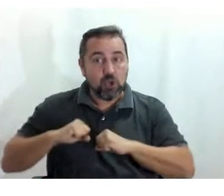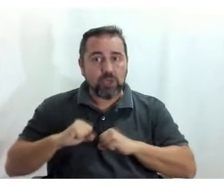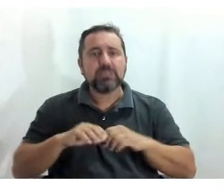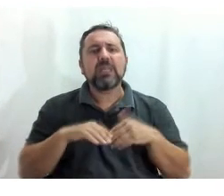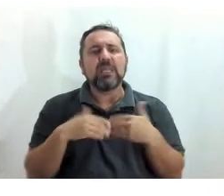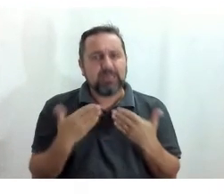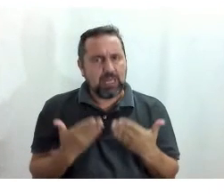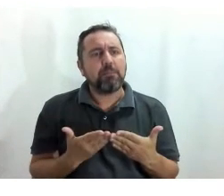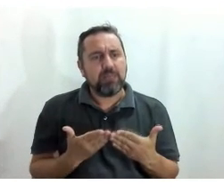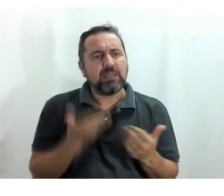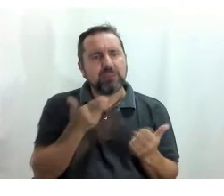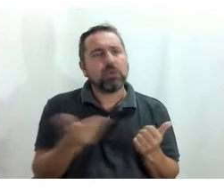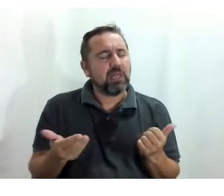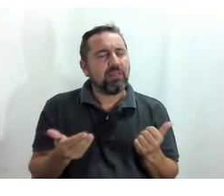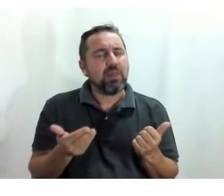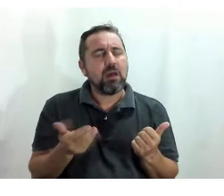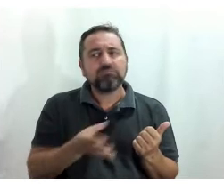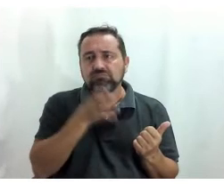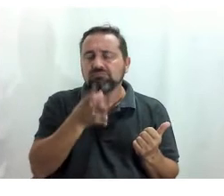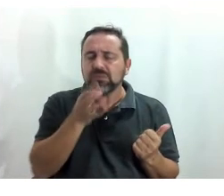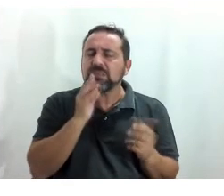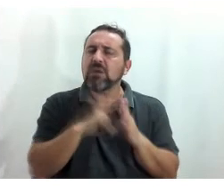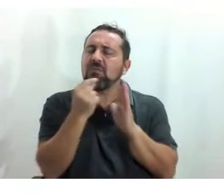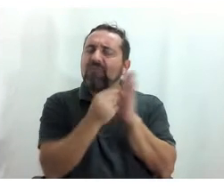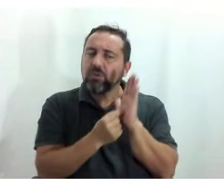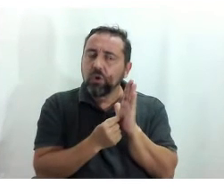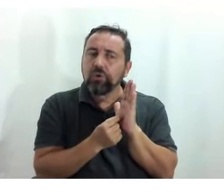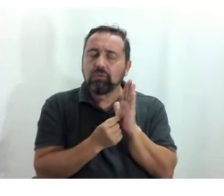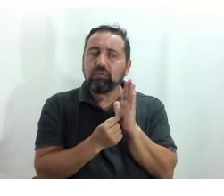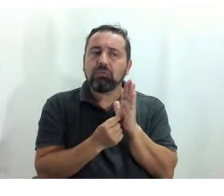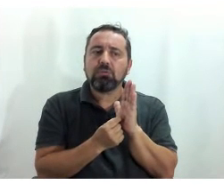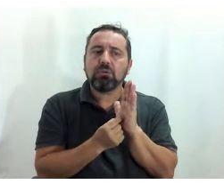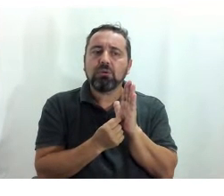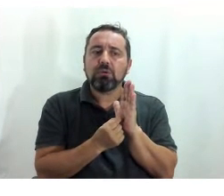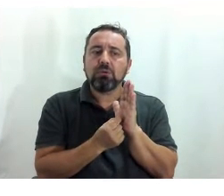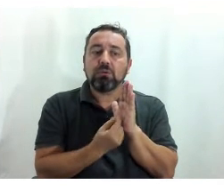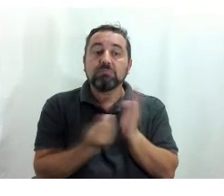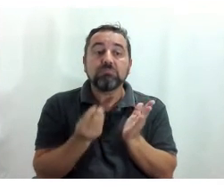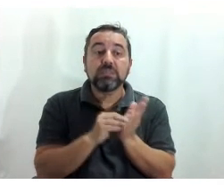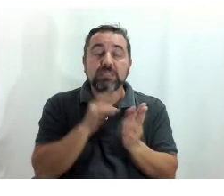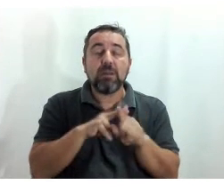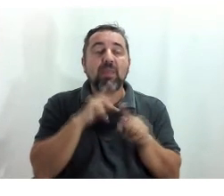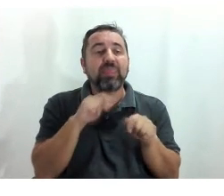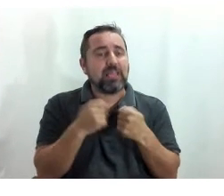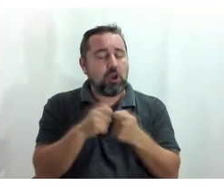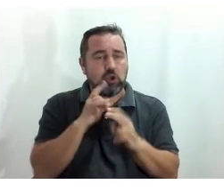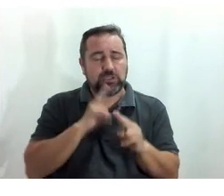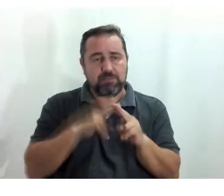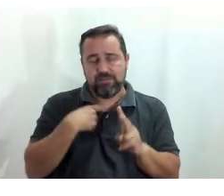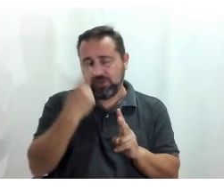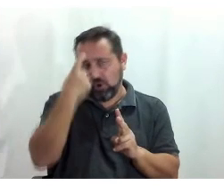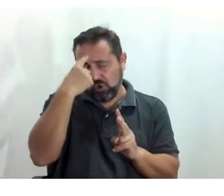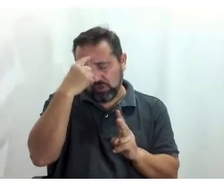tener una importancia tremenda, sobre todo porque es un factor que contribuye al deterioro cognitivo y está